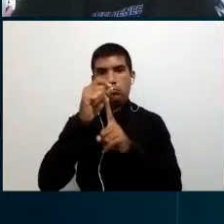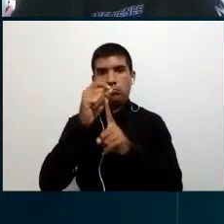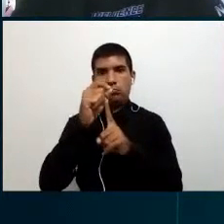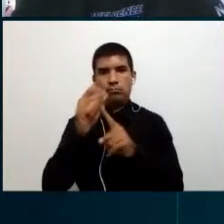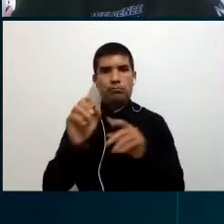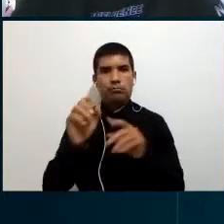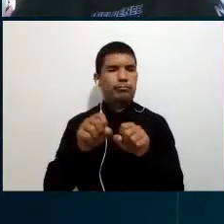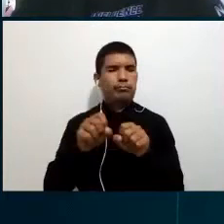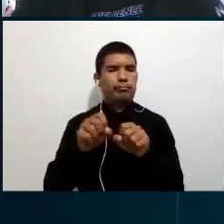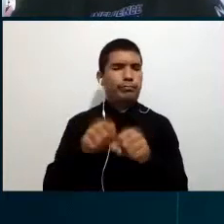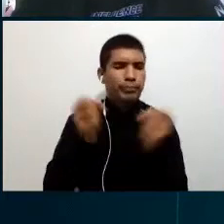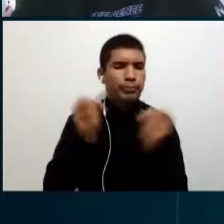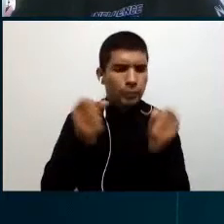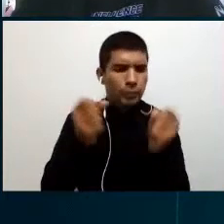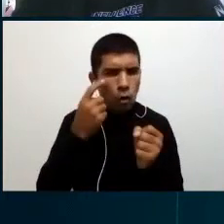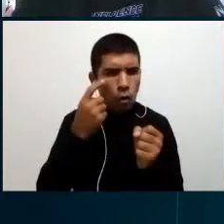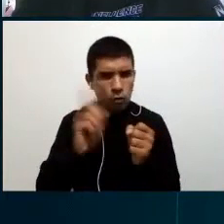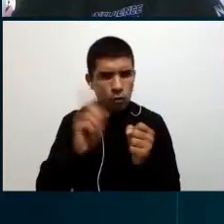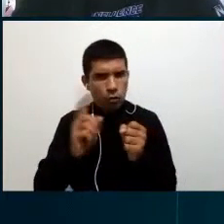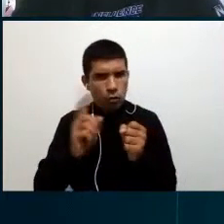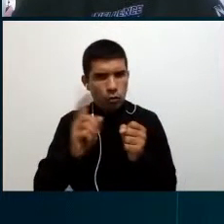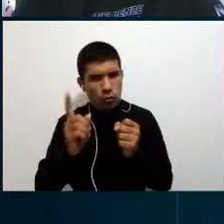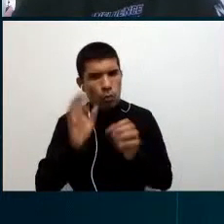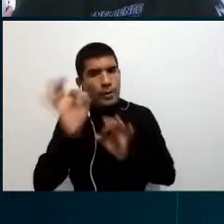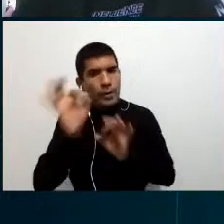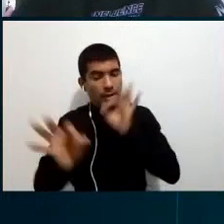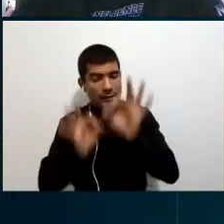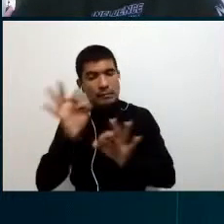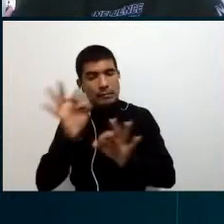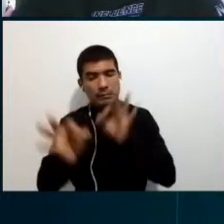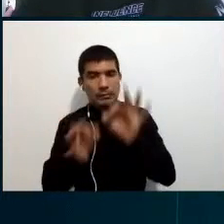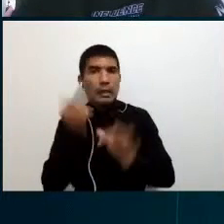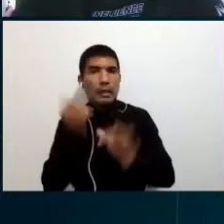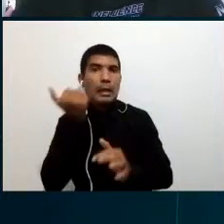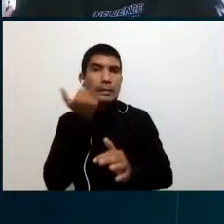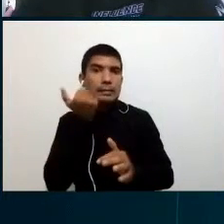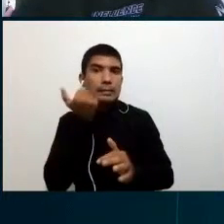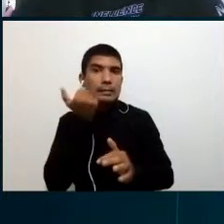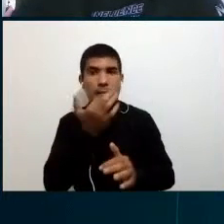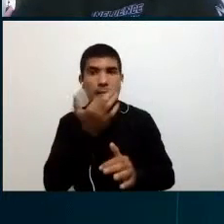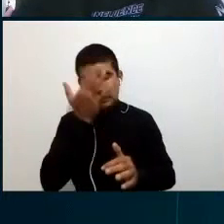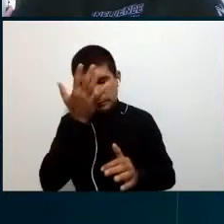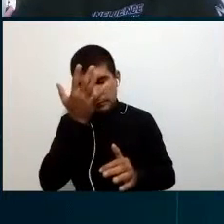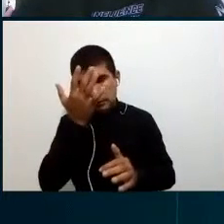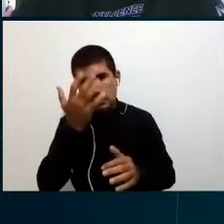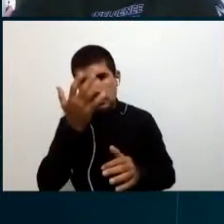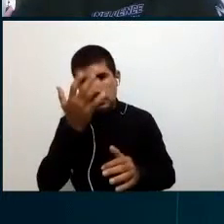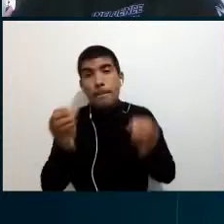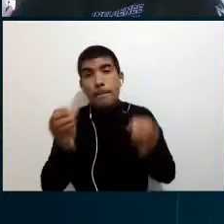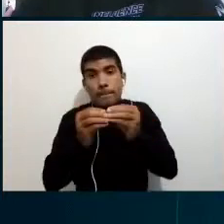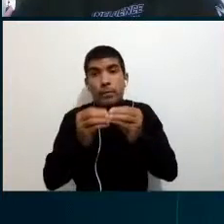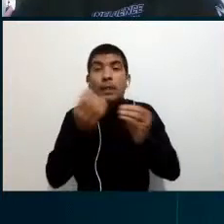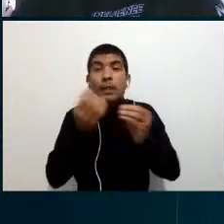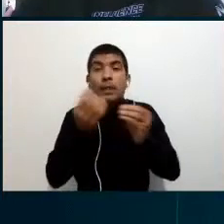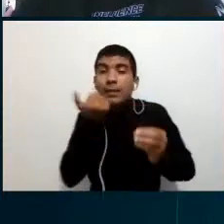SF6 y por ende el aumento del 30%. Acá también tendríamos